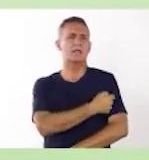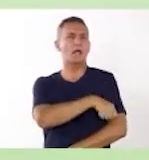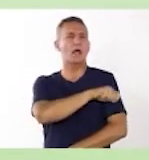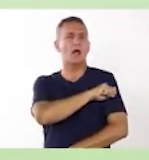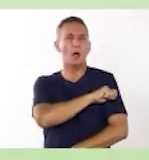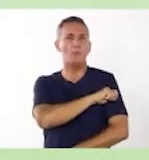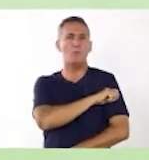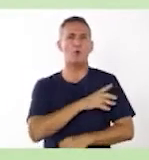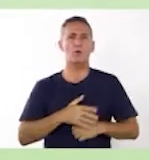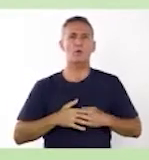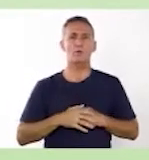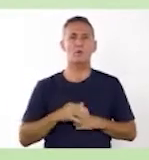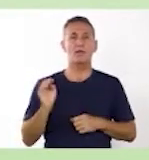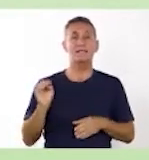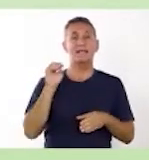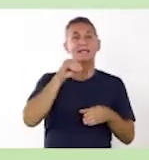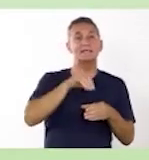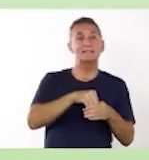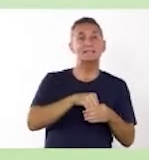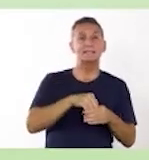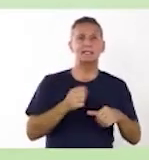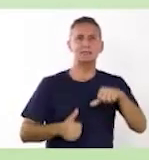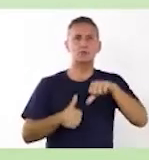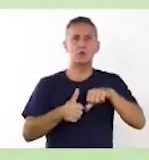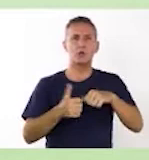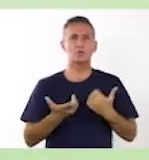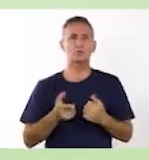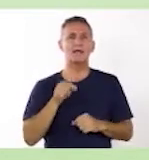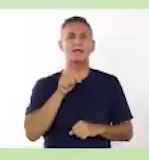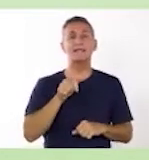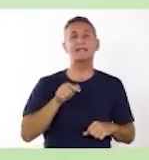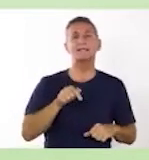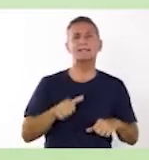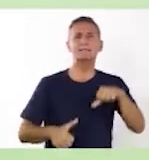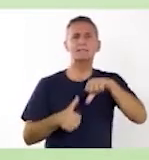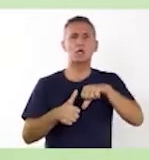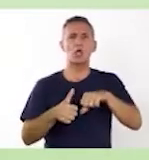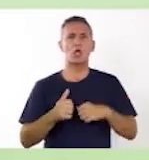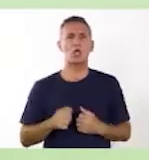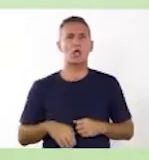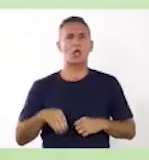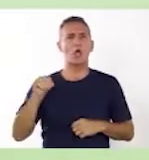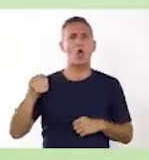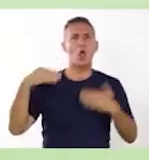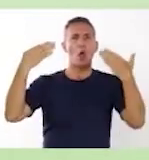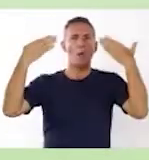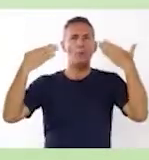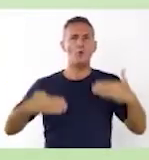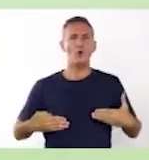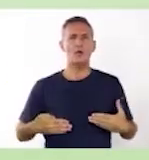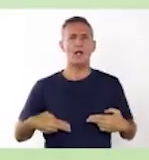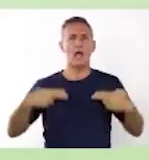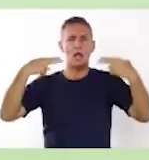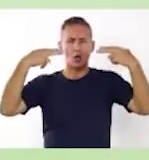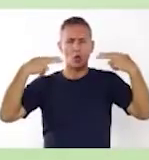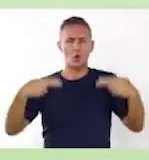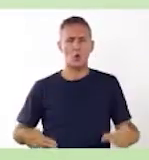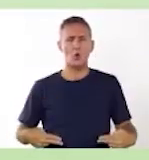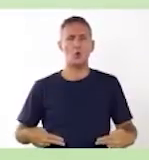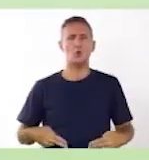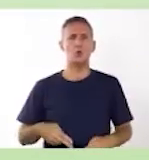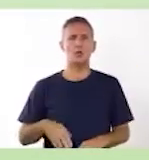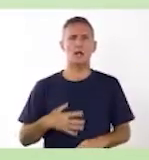pueblo y a su honor. Esto está dentro de esa conducta de moral, de honor que